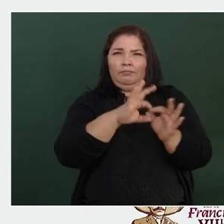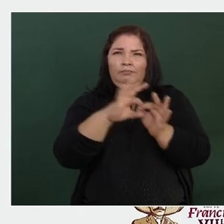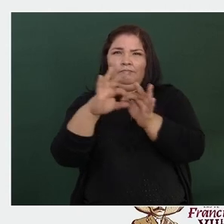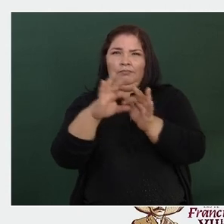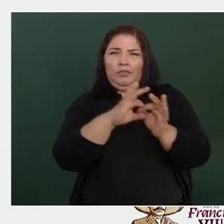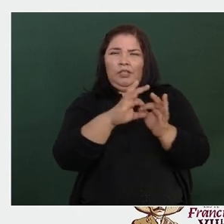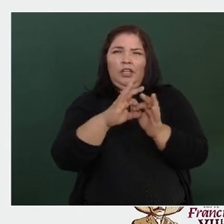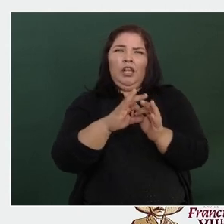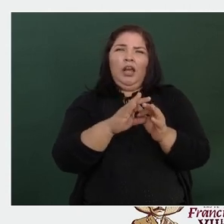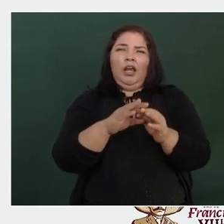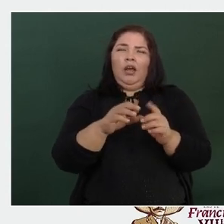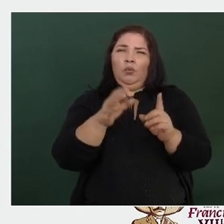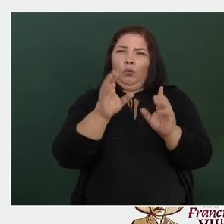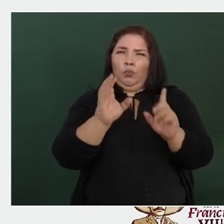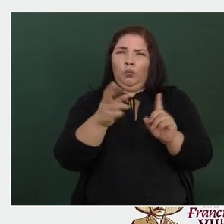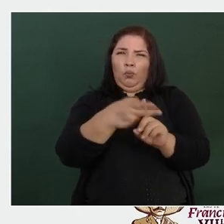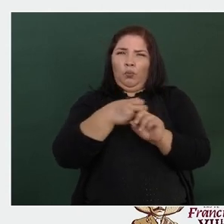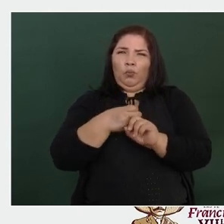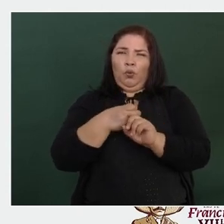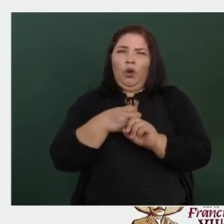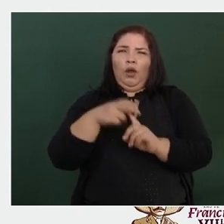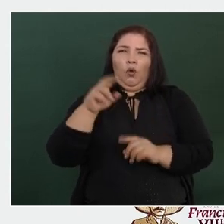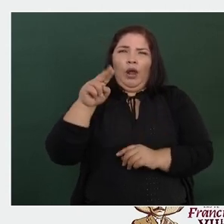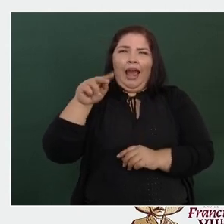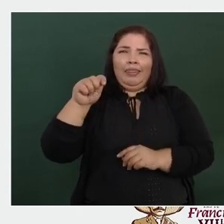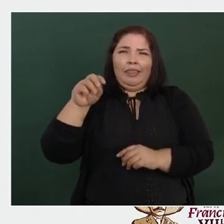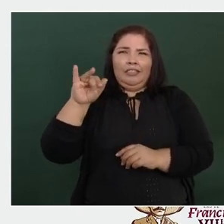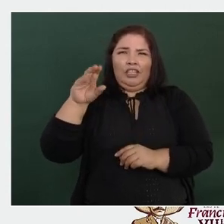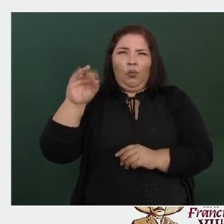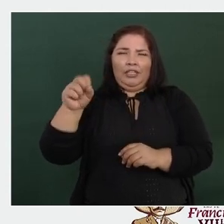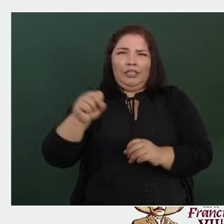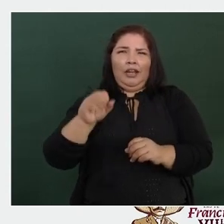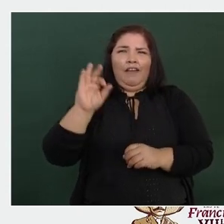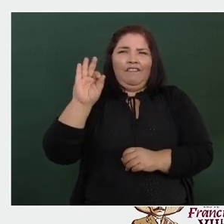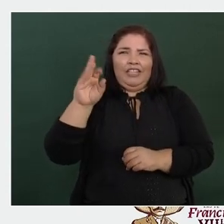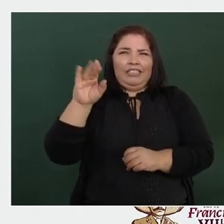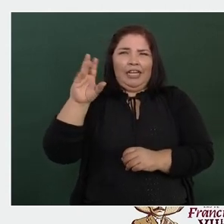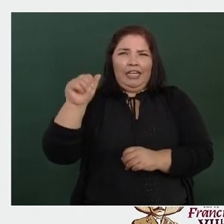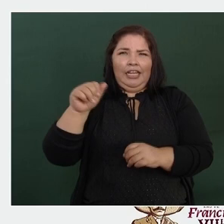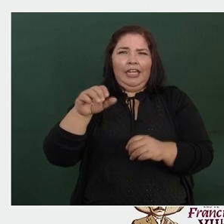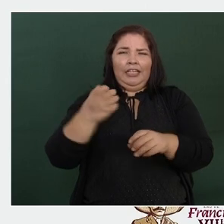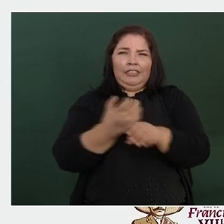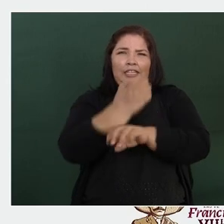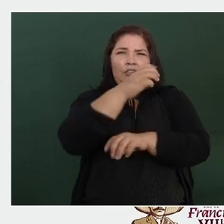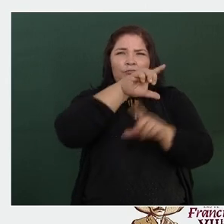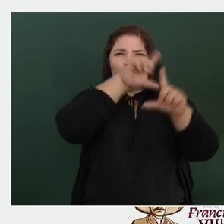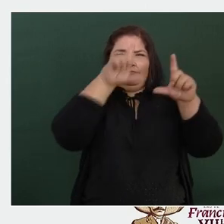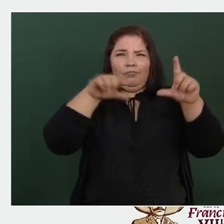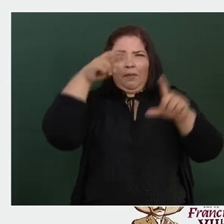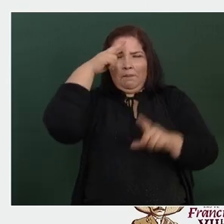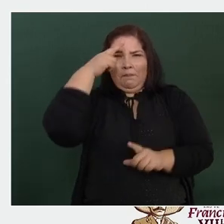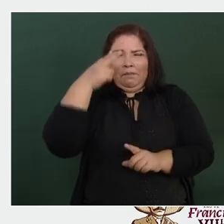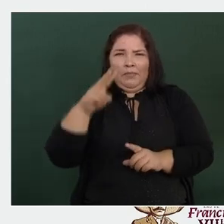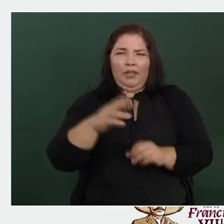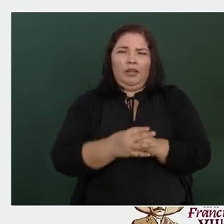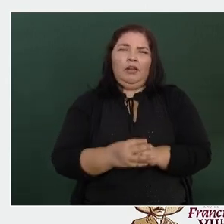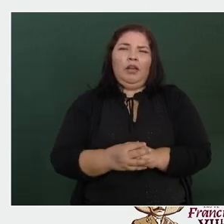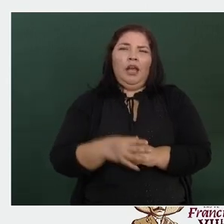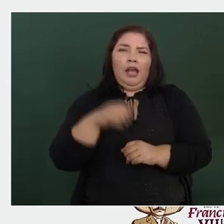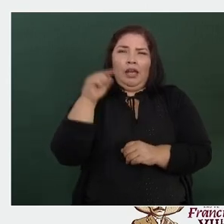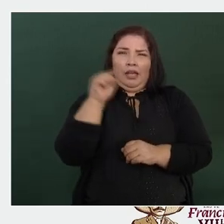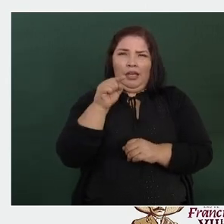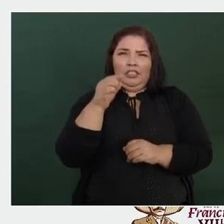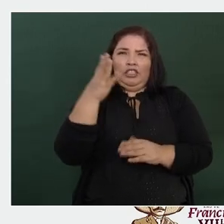Nacional Antisecuestros con las unidades antisecuestros de las fiscalías del Estado de todo el país, en donde ha habido